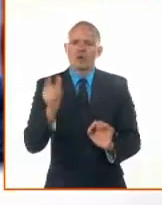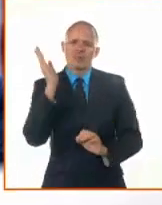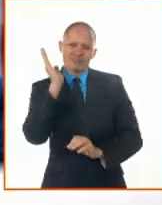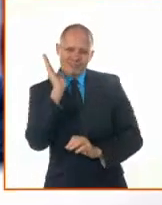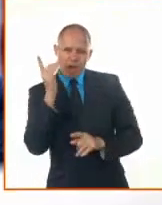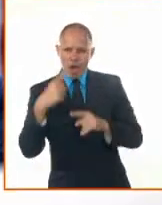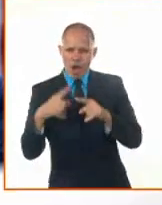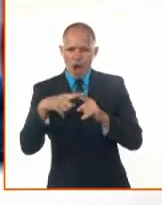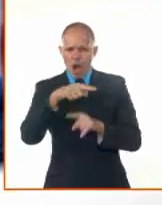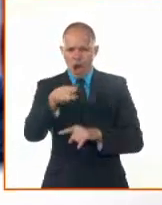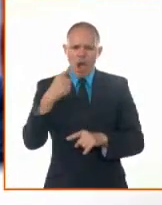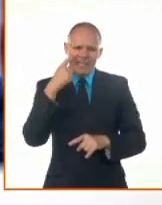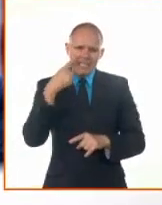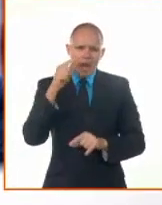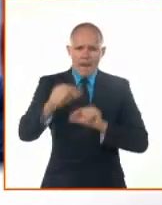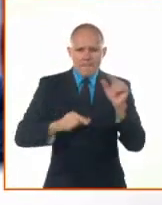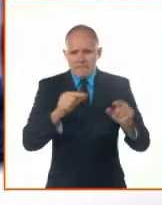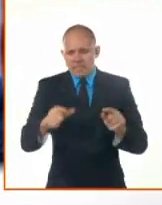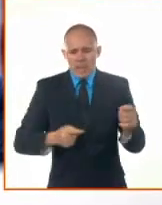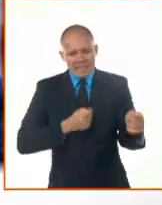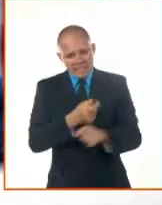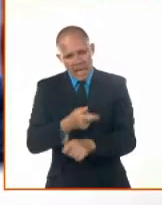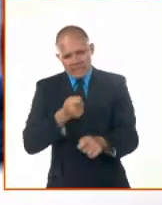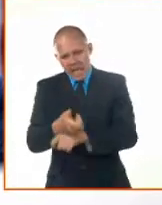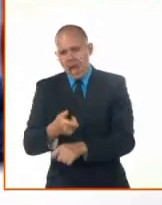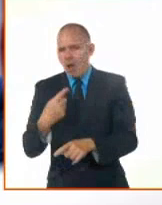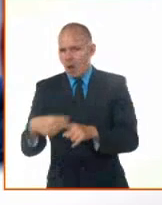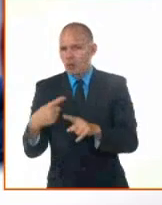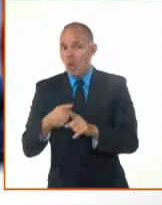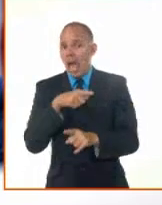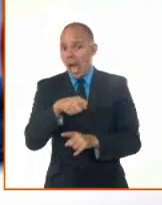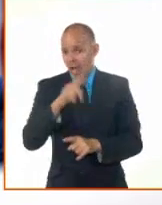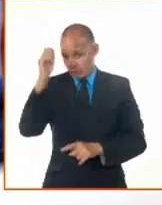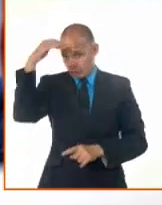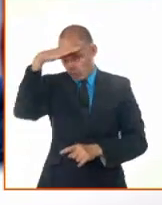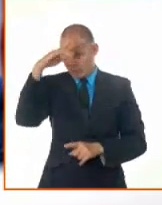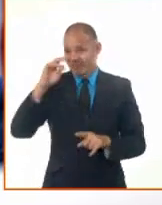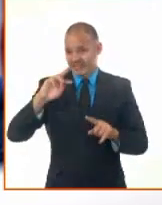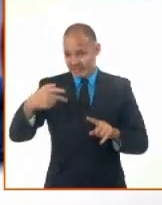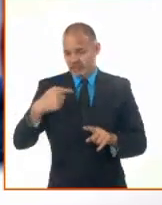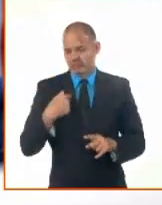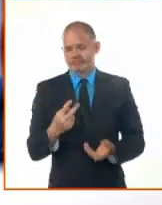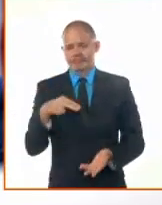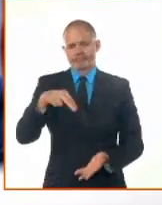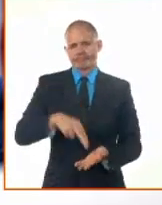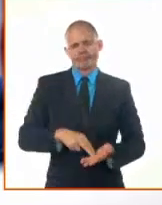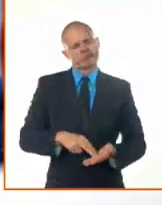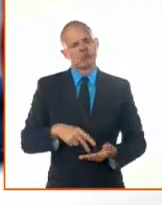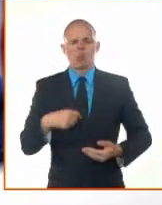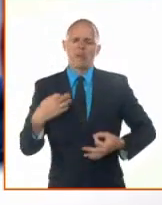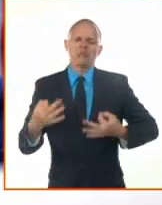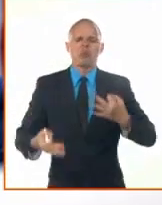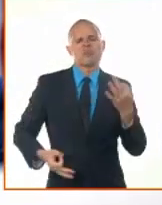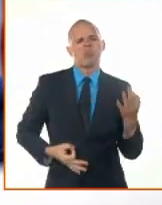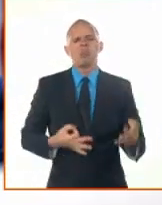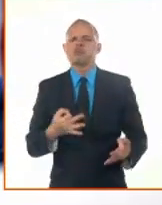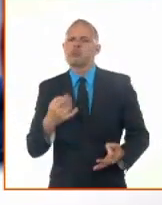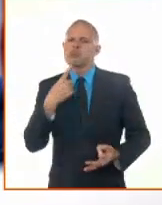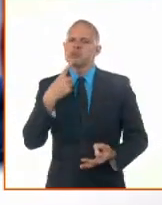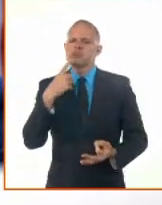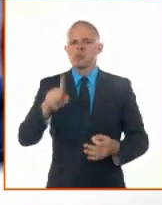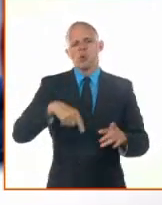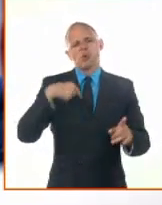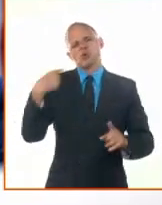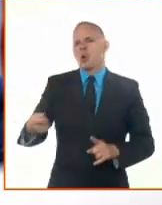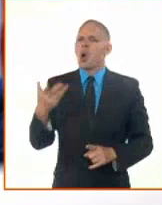de personalidades donde arremetió de nuevo como en los mejores momentos de Donald Trump contra el